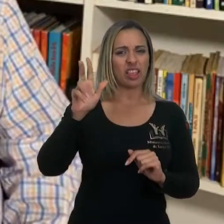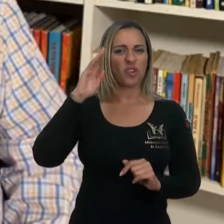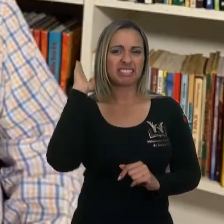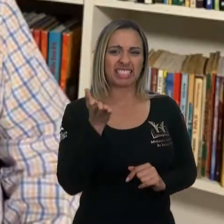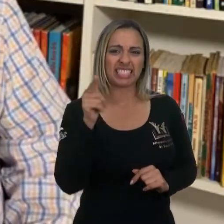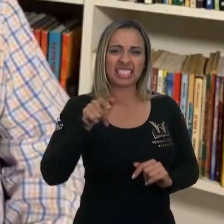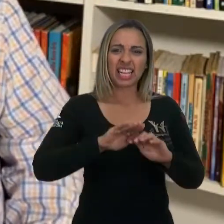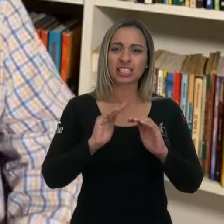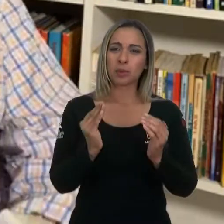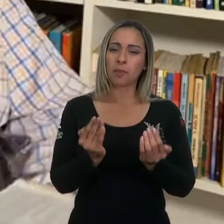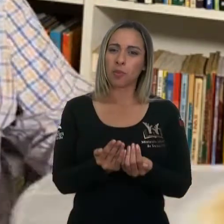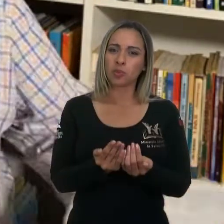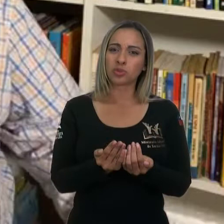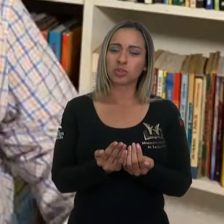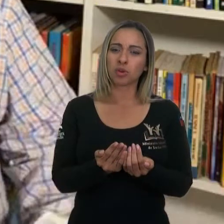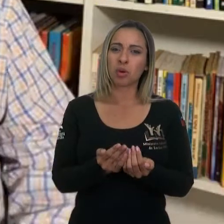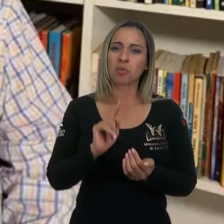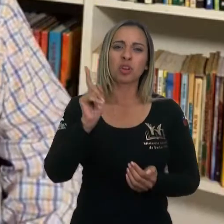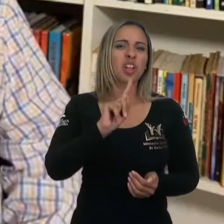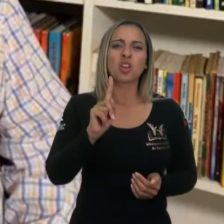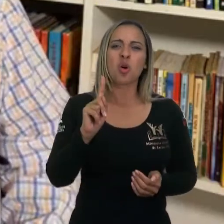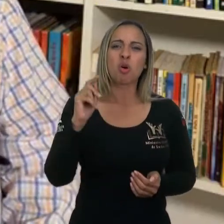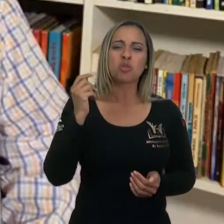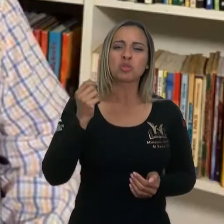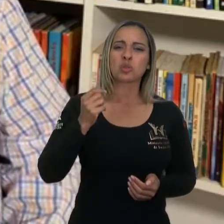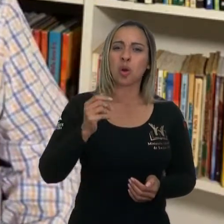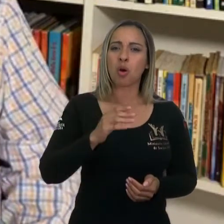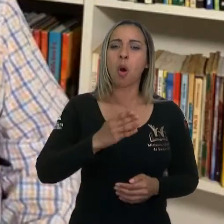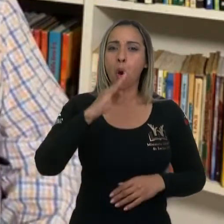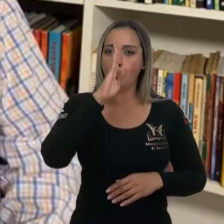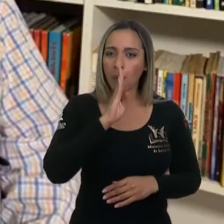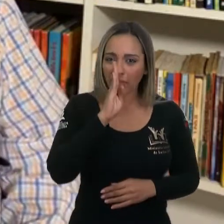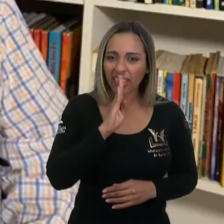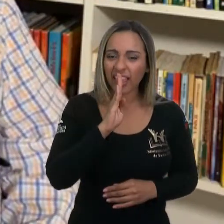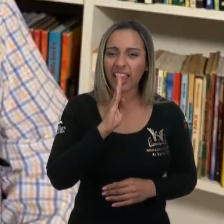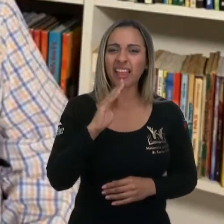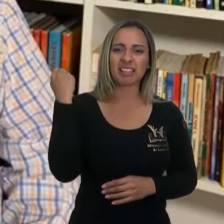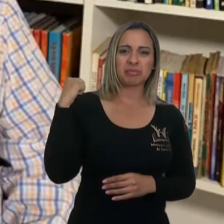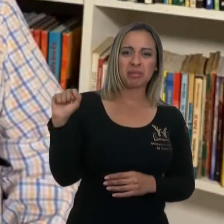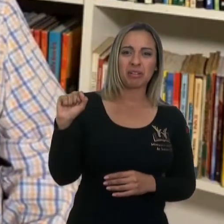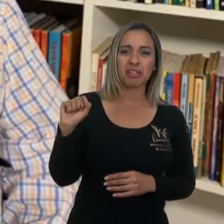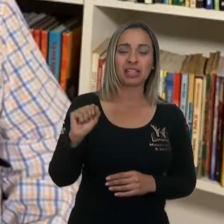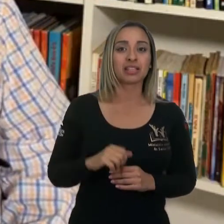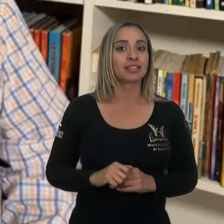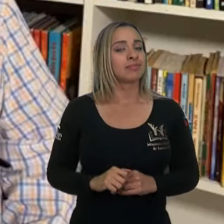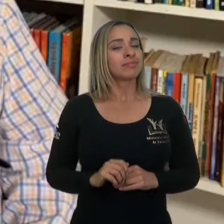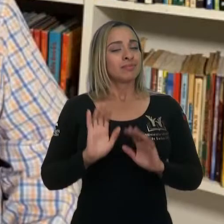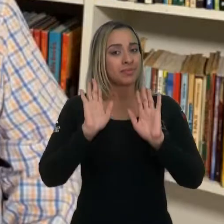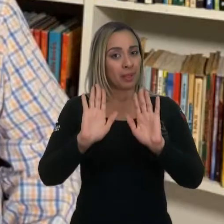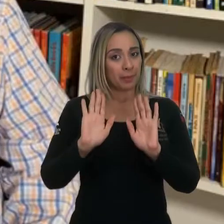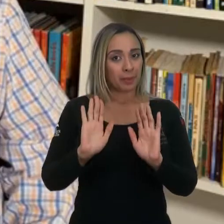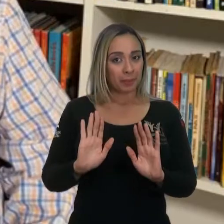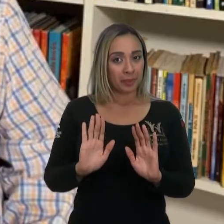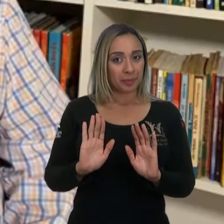desobediencia? ¿No será que esta plaga que está llegando aquí es fruto de la desobediencia humana? Espera un poco, querido.